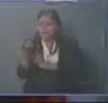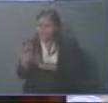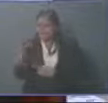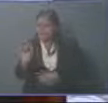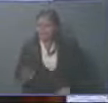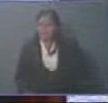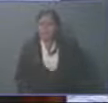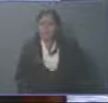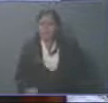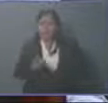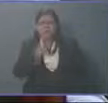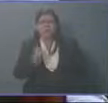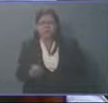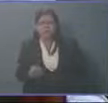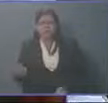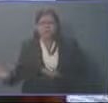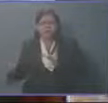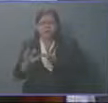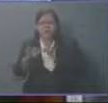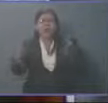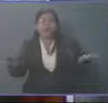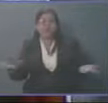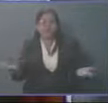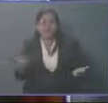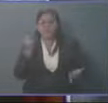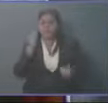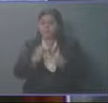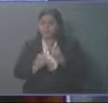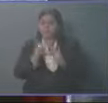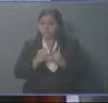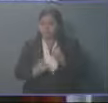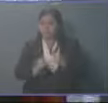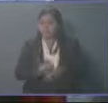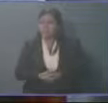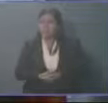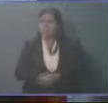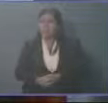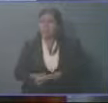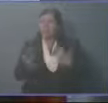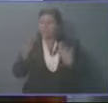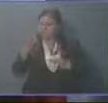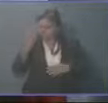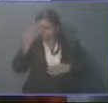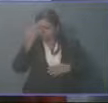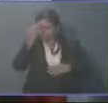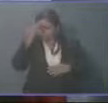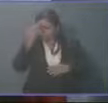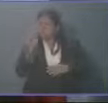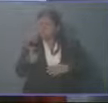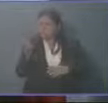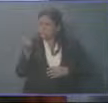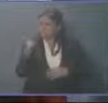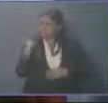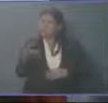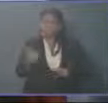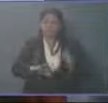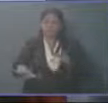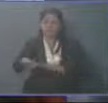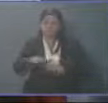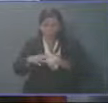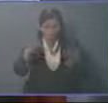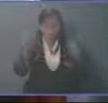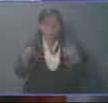¿Con quién se relacionaron? Y por último, se conoce recientemente que hay lugares en donde